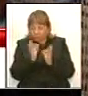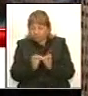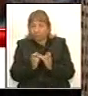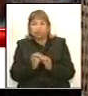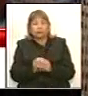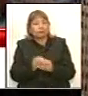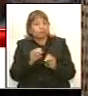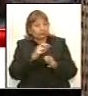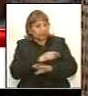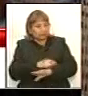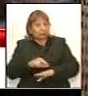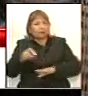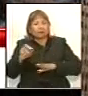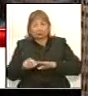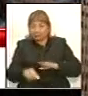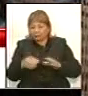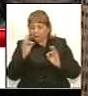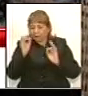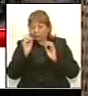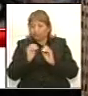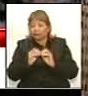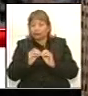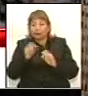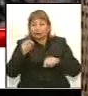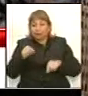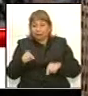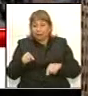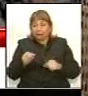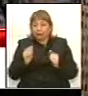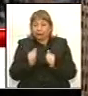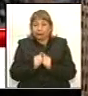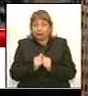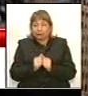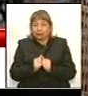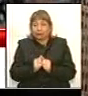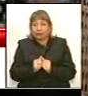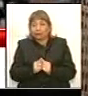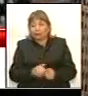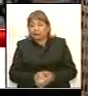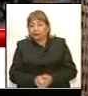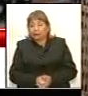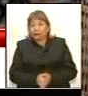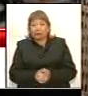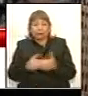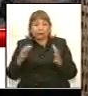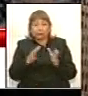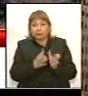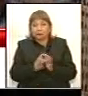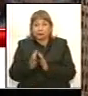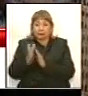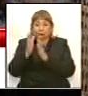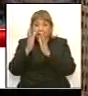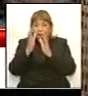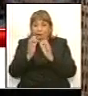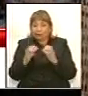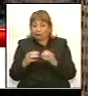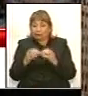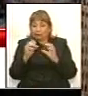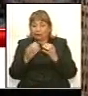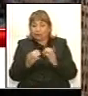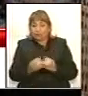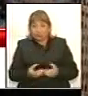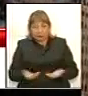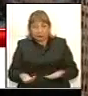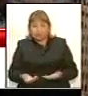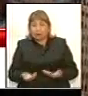La profesionalización siempre es oportuna, pero esta tiene que estar acompañada de un conjunto de temas operativos, presidente.